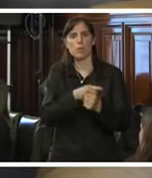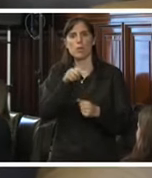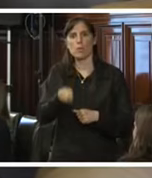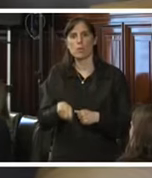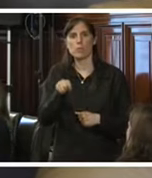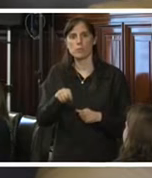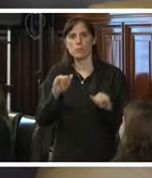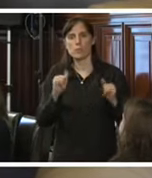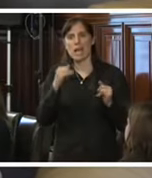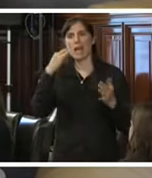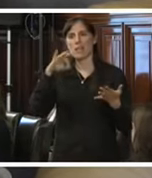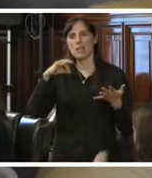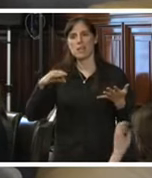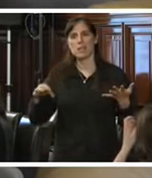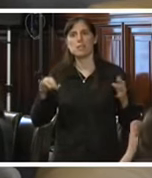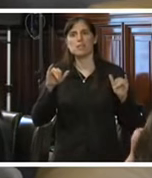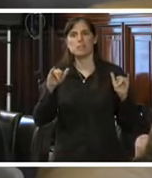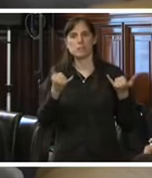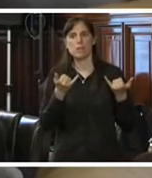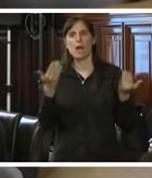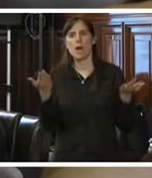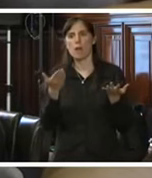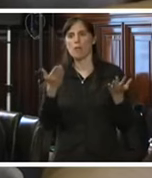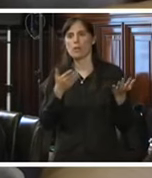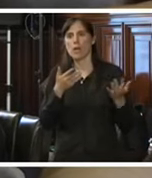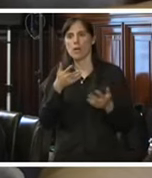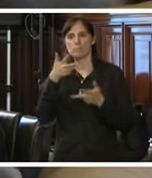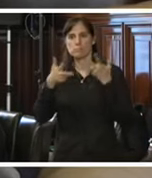de lo que va a ser esta intervención, cedo el uso de la palabra aquí